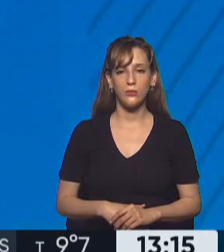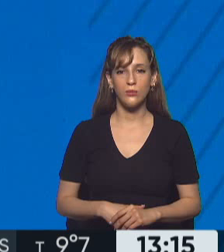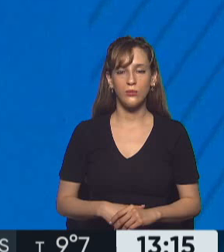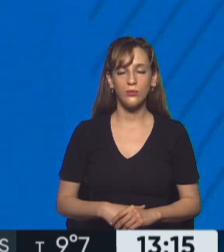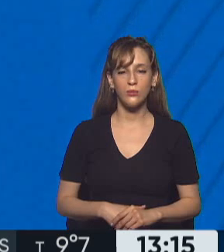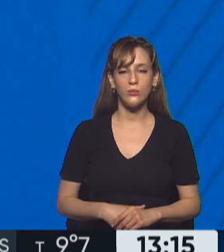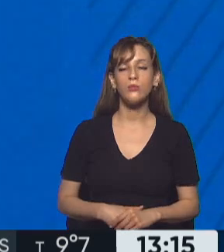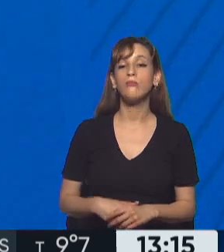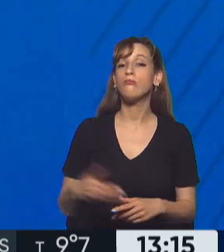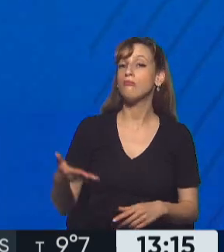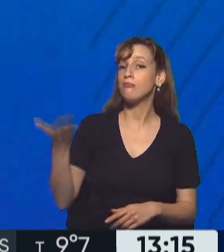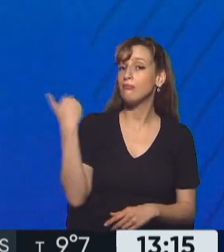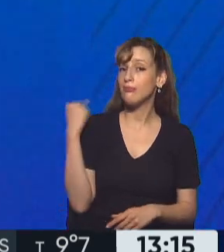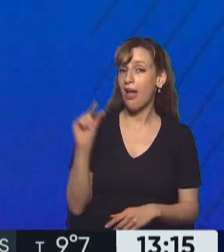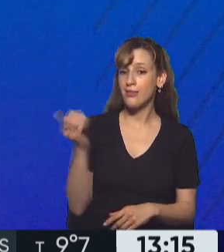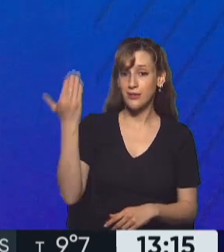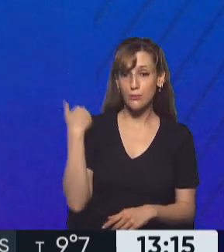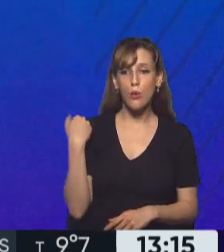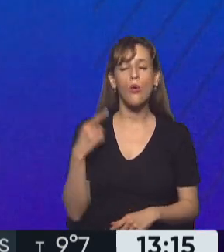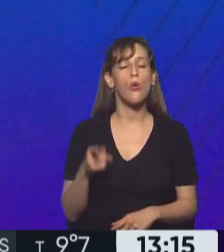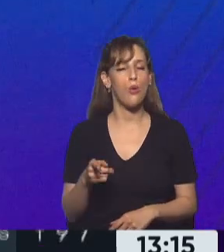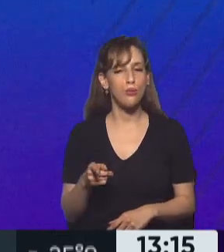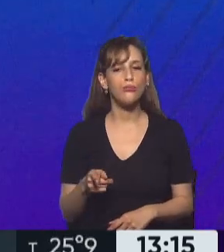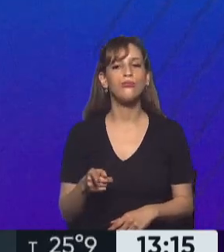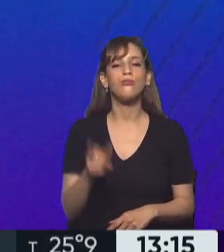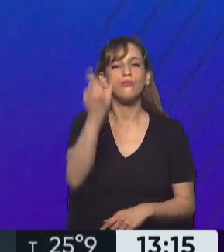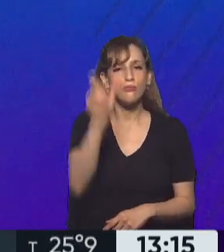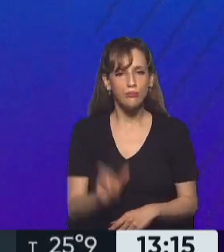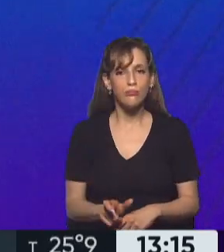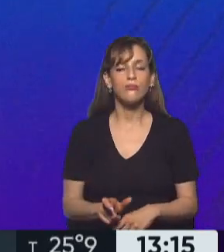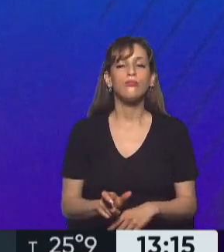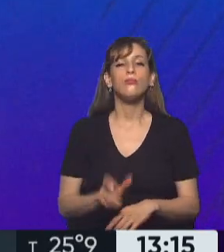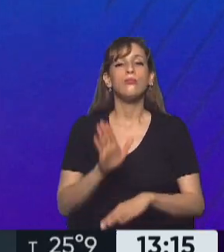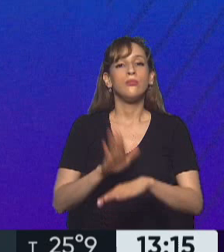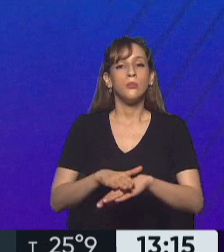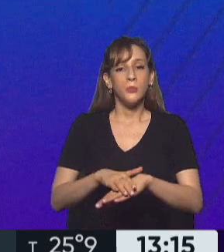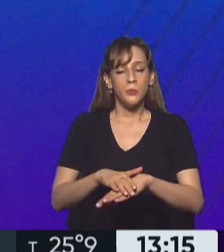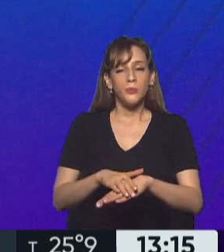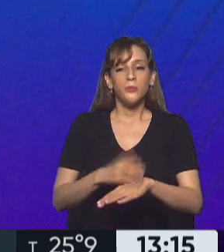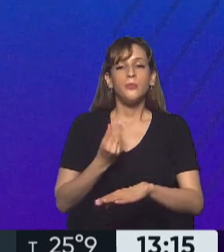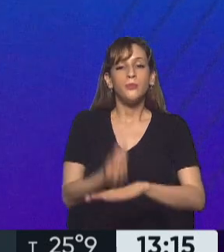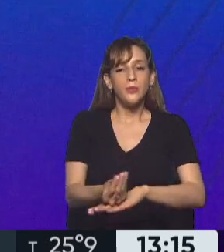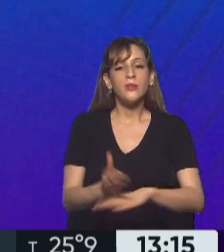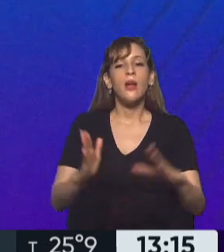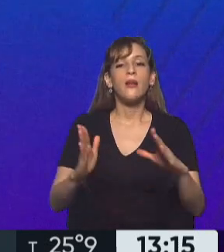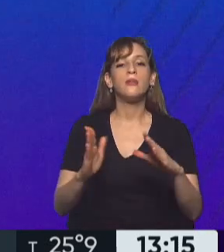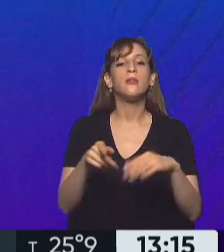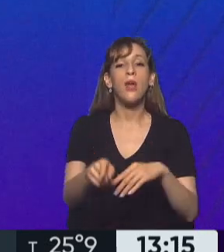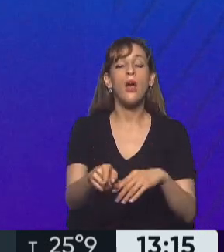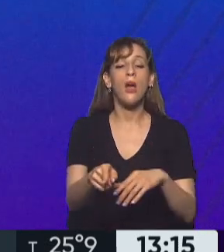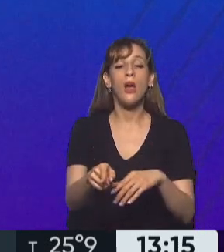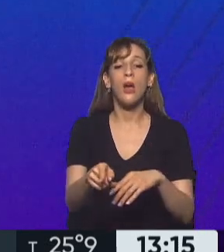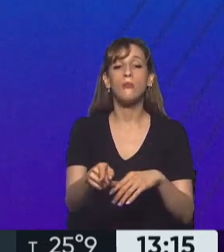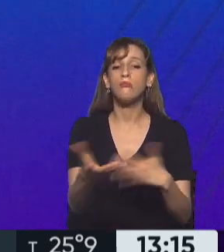En las últimas horas tuvimos la posibilidad de escuchar a la vocera de la Casa Blanca hablar sobre las